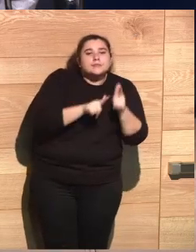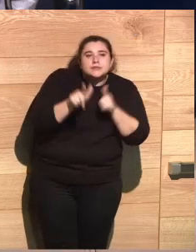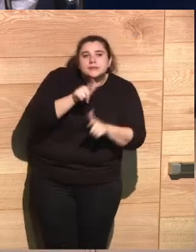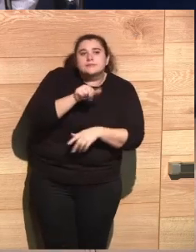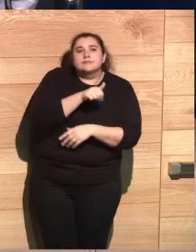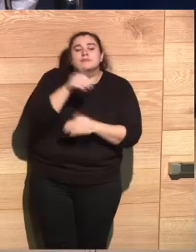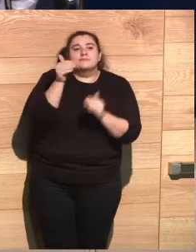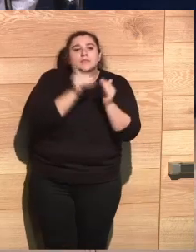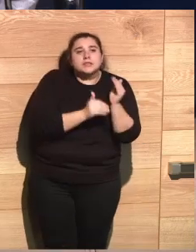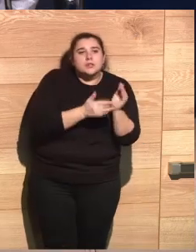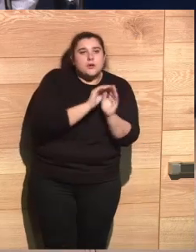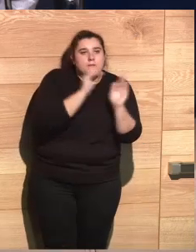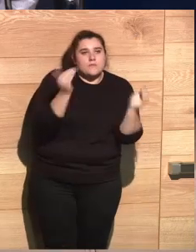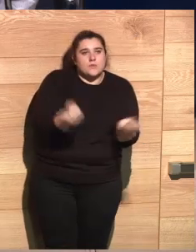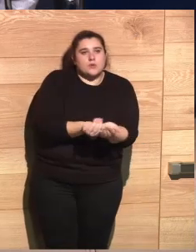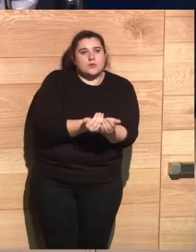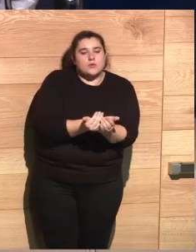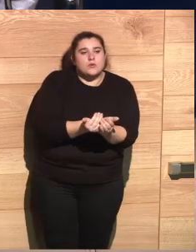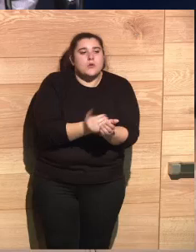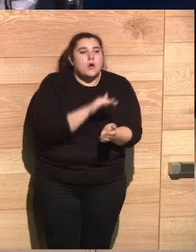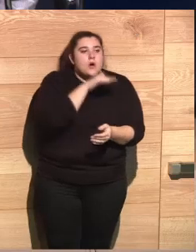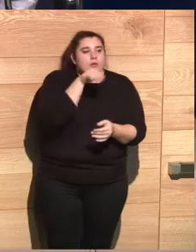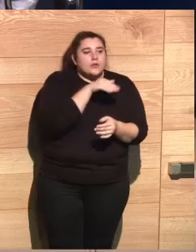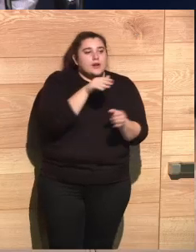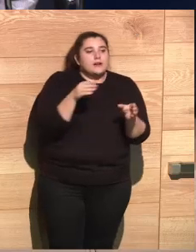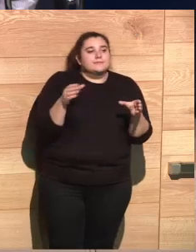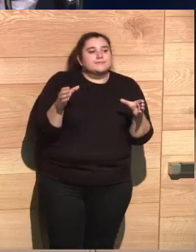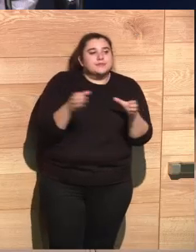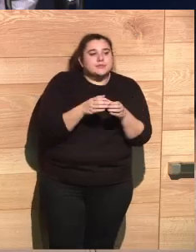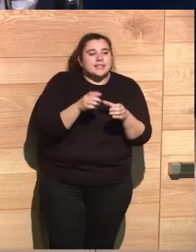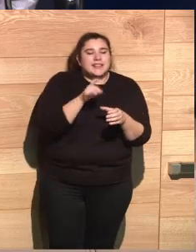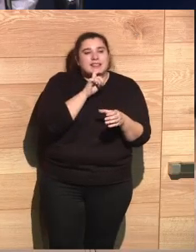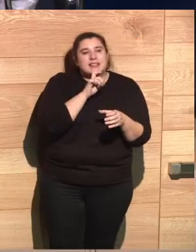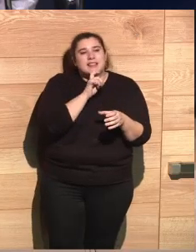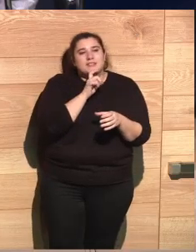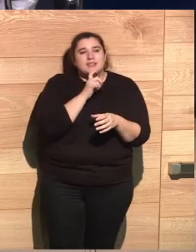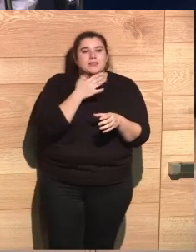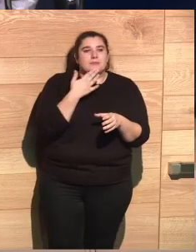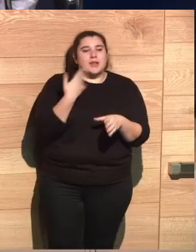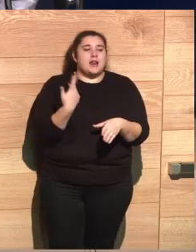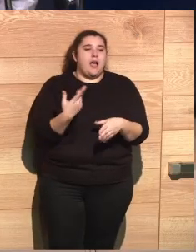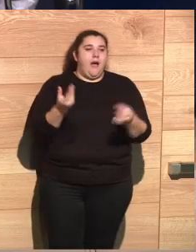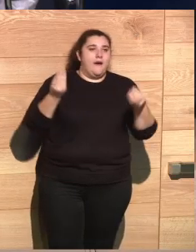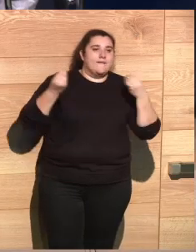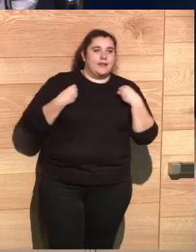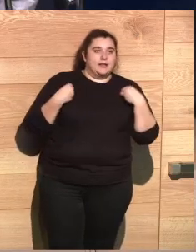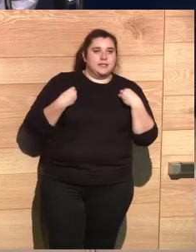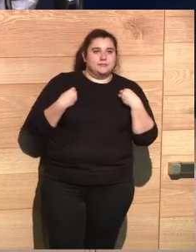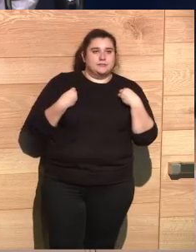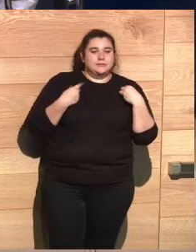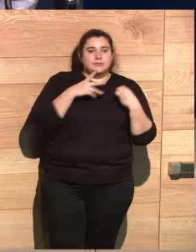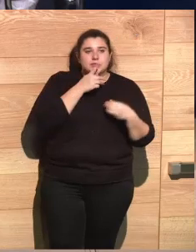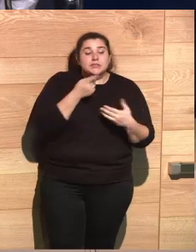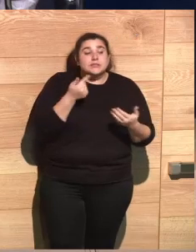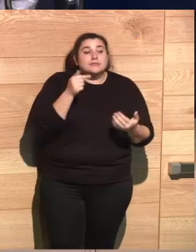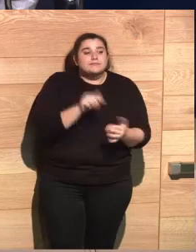es un lugar cada vez más pequeño, ¿no? Donde hay espacios cada vez más difíciles de habitar. Y entonces, a